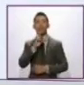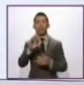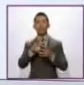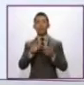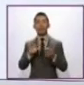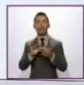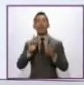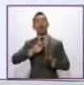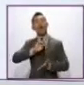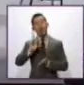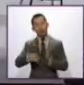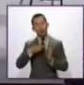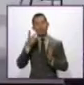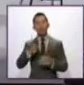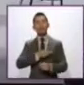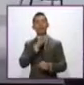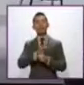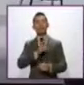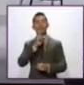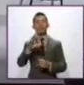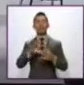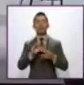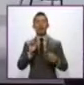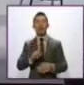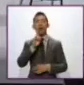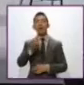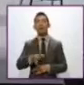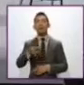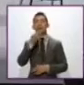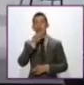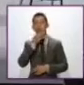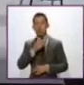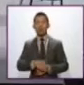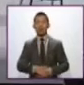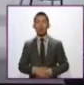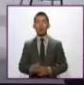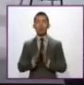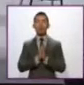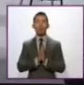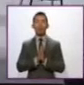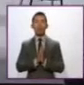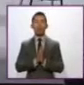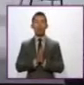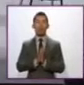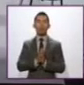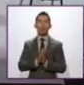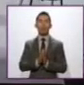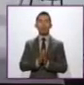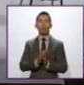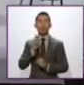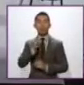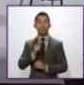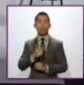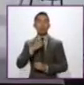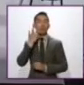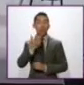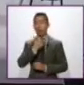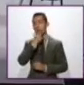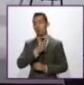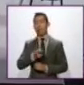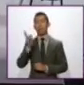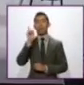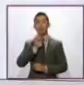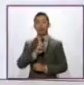la contrarréplica por un minuto y le solicitamos, por favor, que los interesados, las